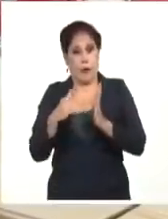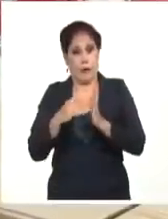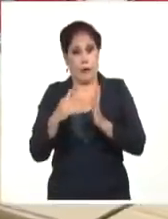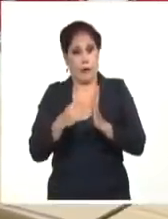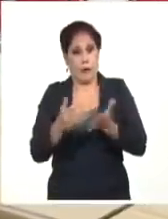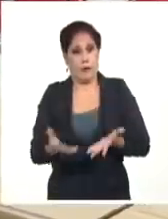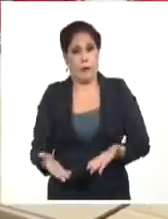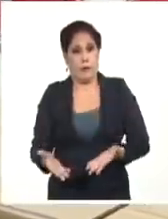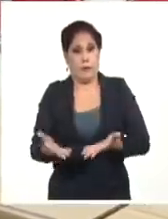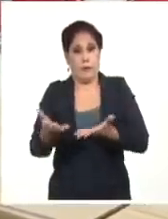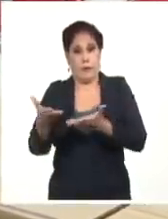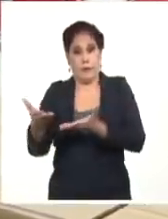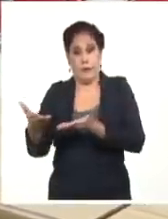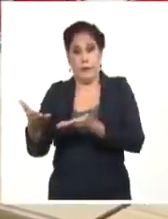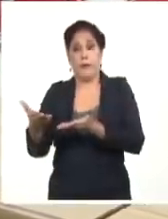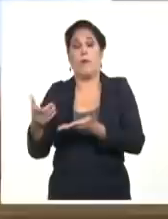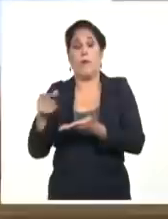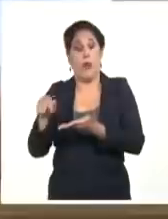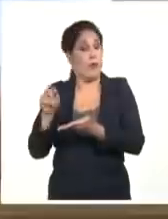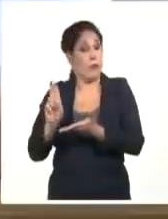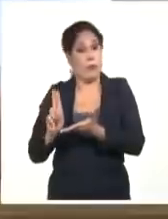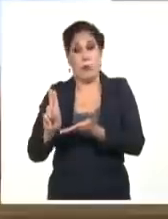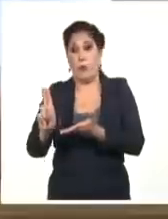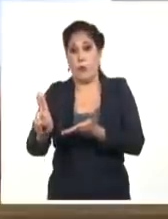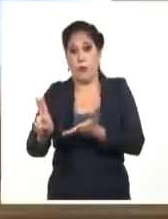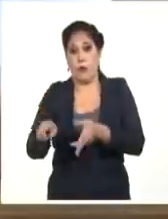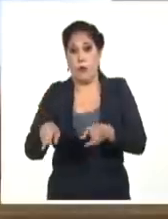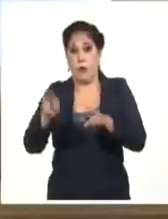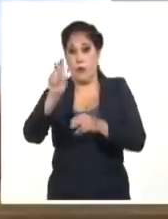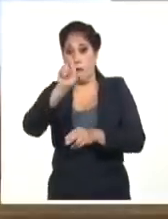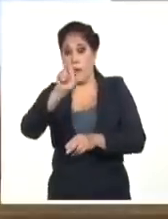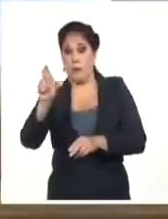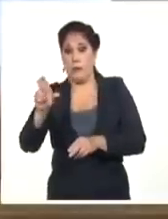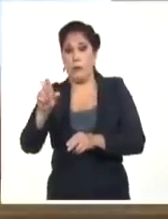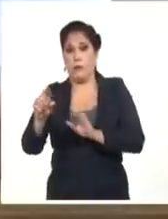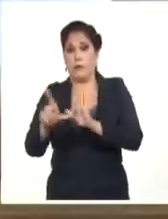hoy y trasladado de manera inmediata al Instituto de Medicina Legal,